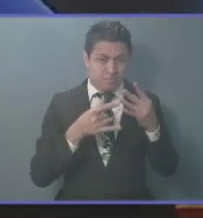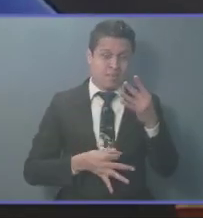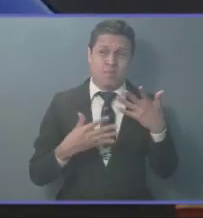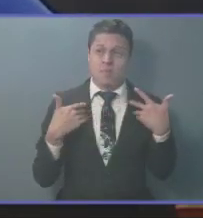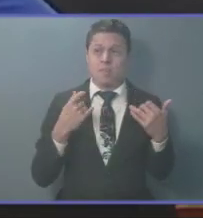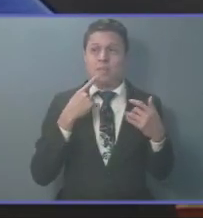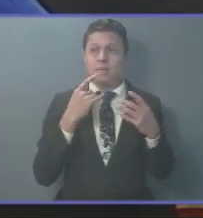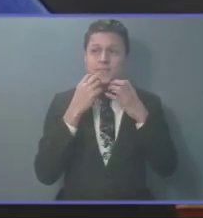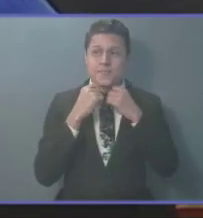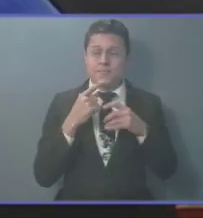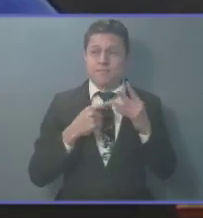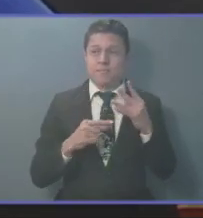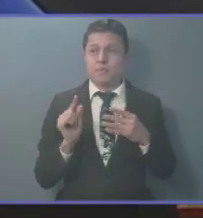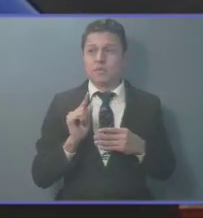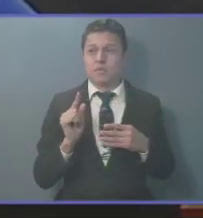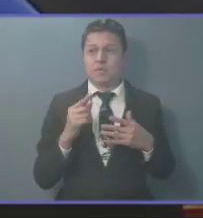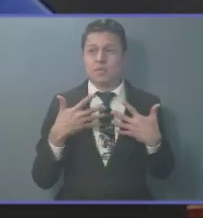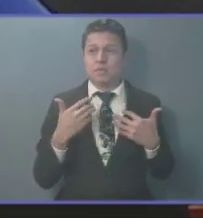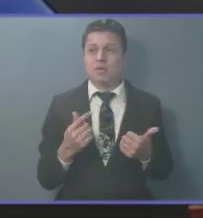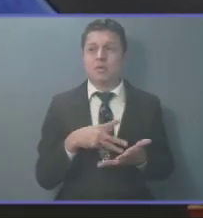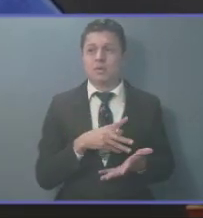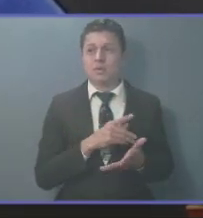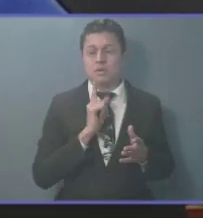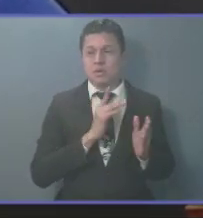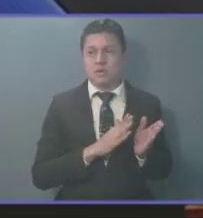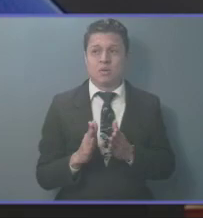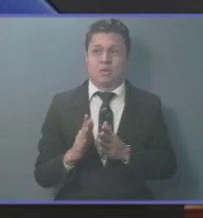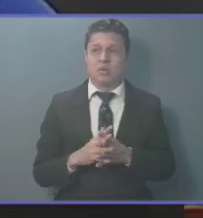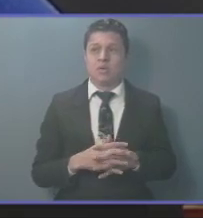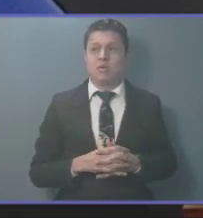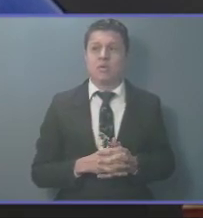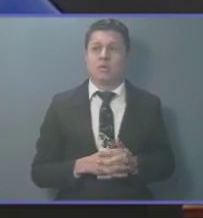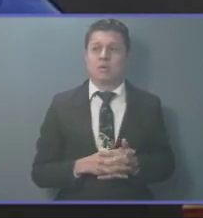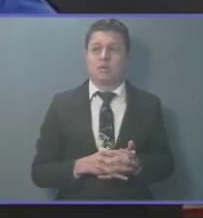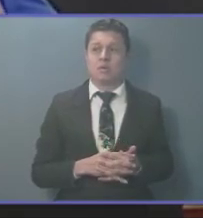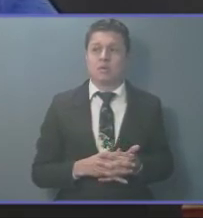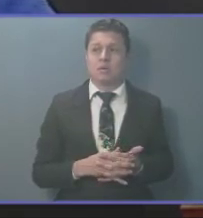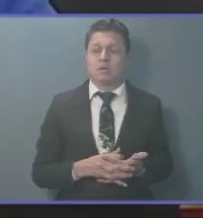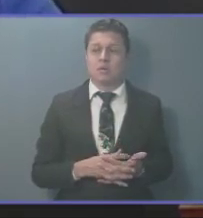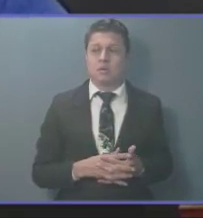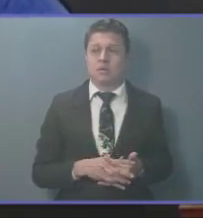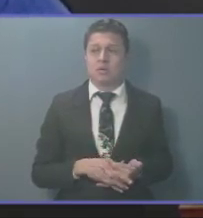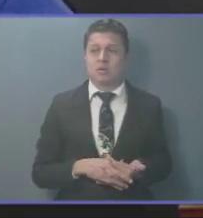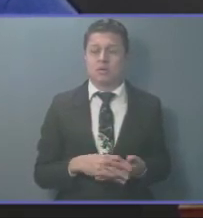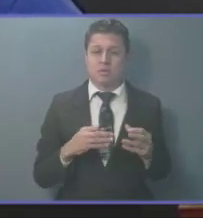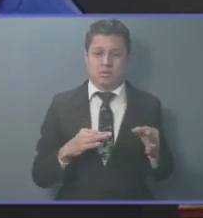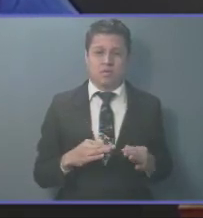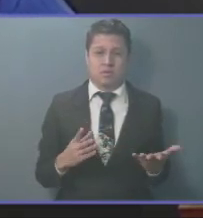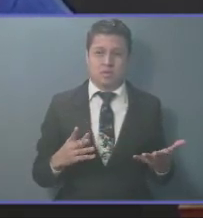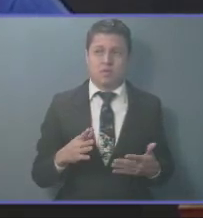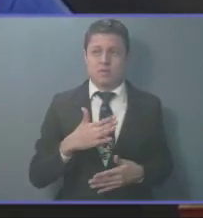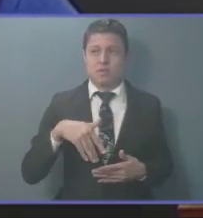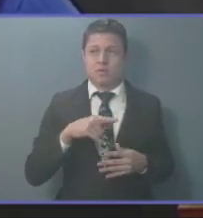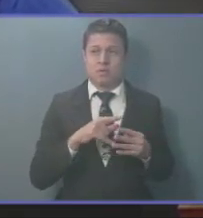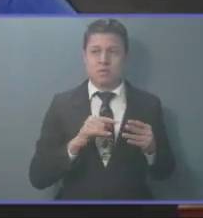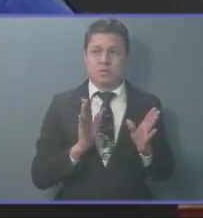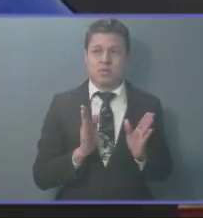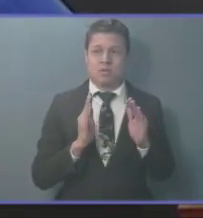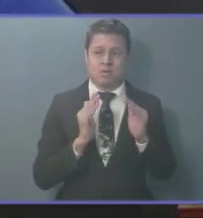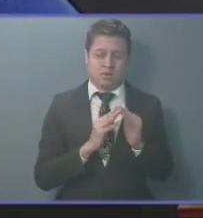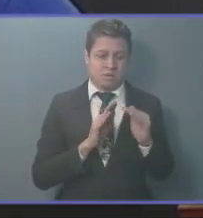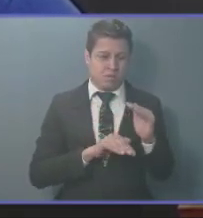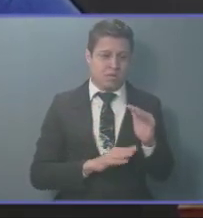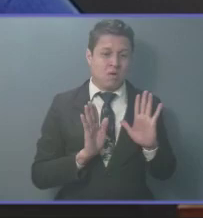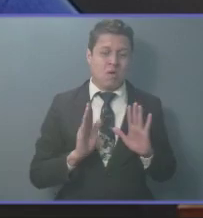adoptar medidas sanitarias extraordinarias, entre las cuales la conducción a centros de contención por